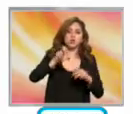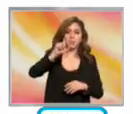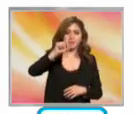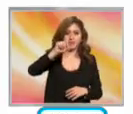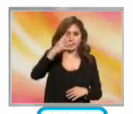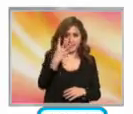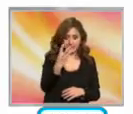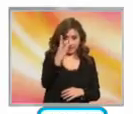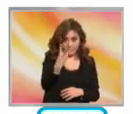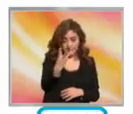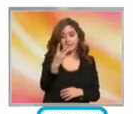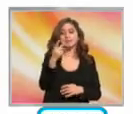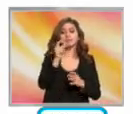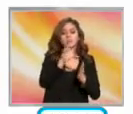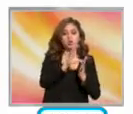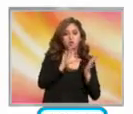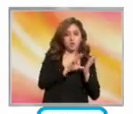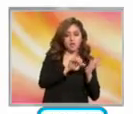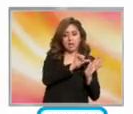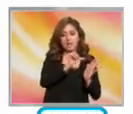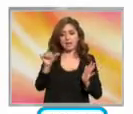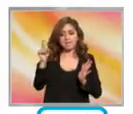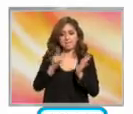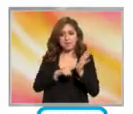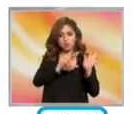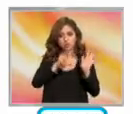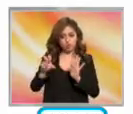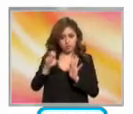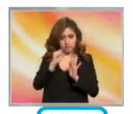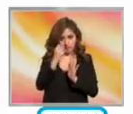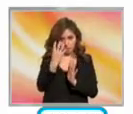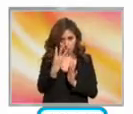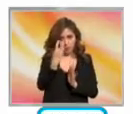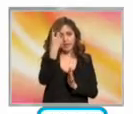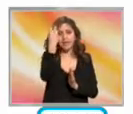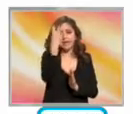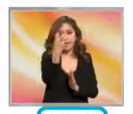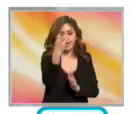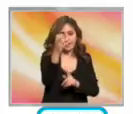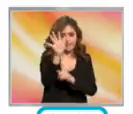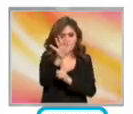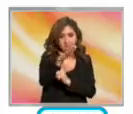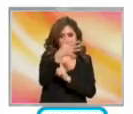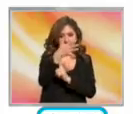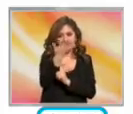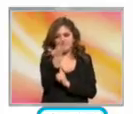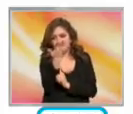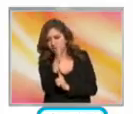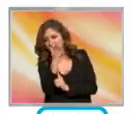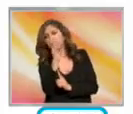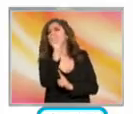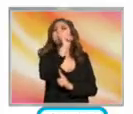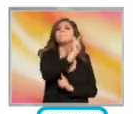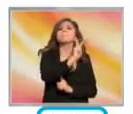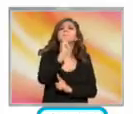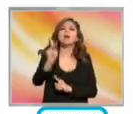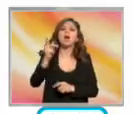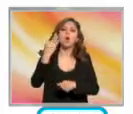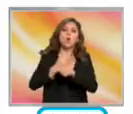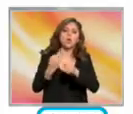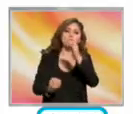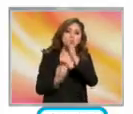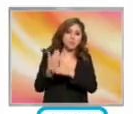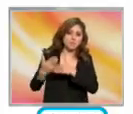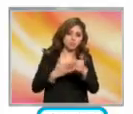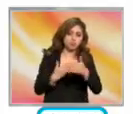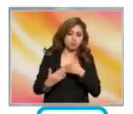que se establece con la primera construcción Sí. hasta 1864. Que es precisamente la que está ahora Es en esa la que tenemos pantalla. en Muy la pantalla. similar a la actual. Muy similar. Sí.